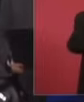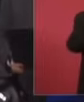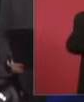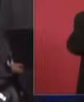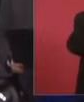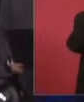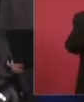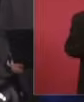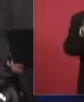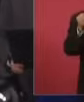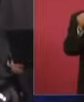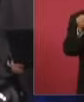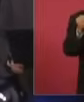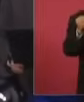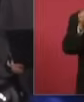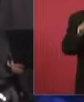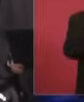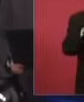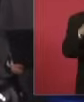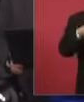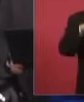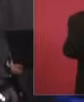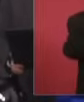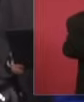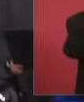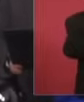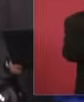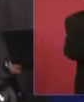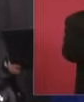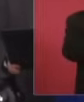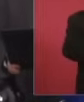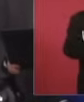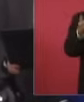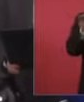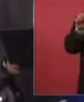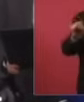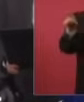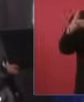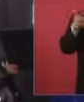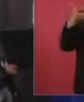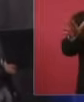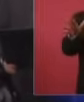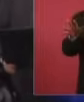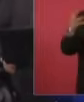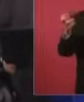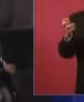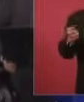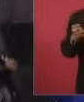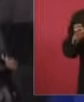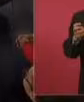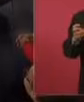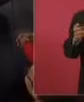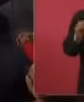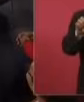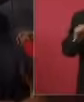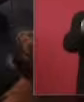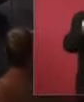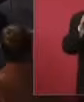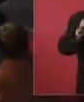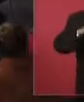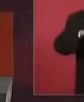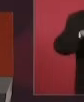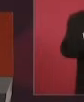para ellos todavía no es suficiente las pruebas que ha demostrado Loret acerca de la corrupción de Obrador y sus hijos.